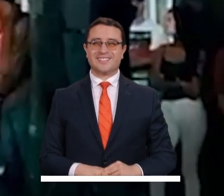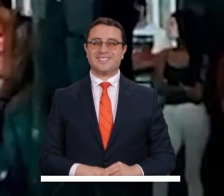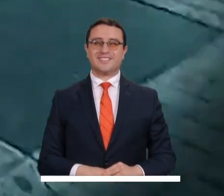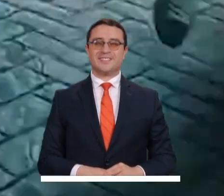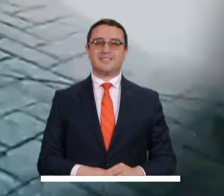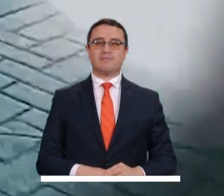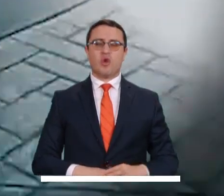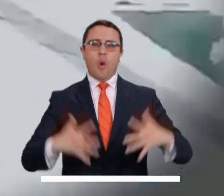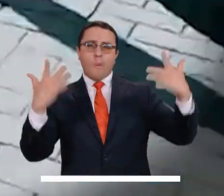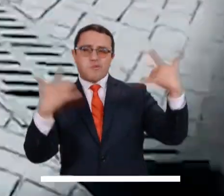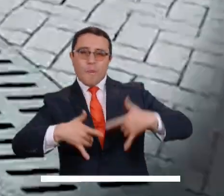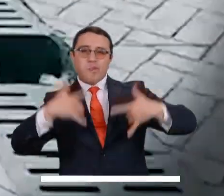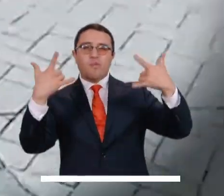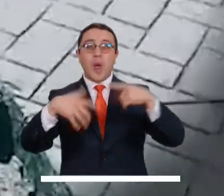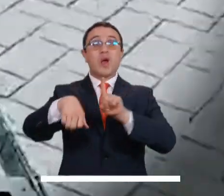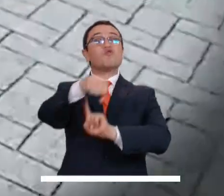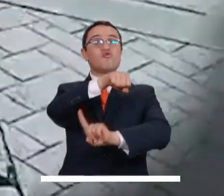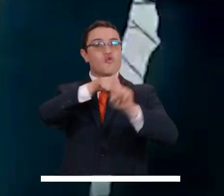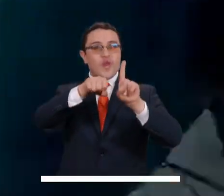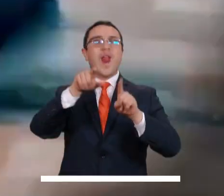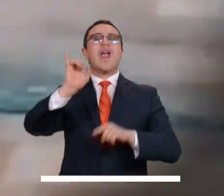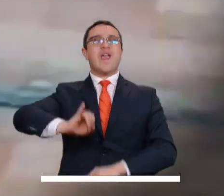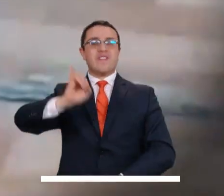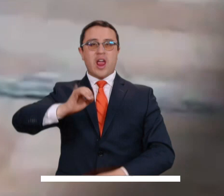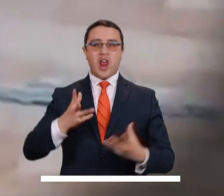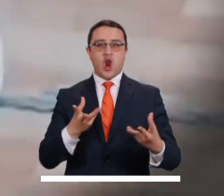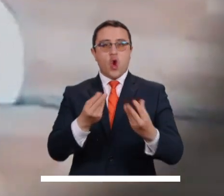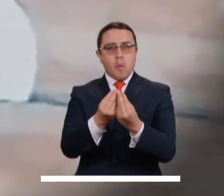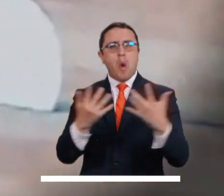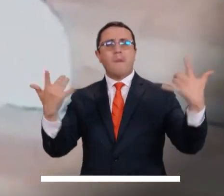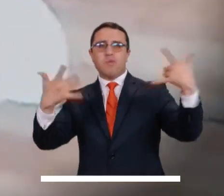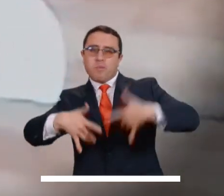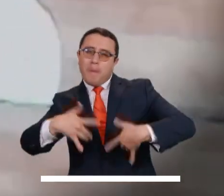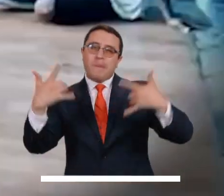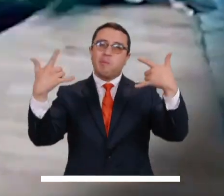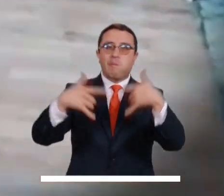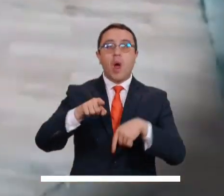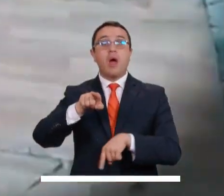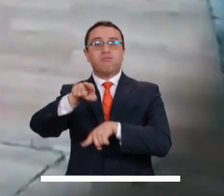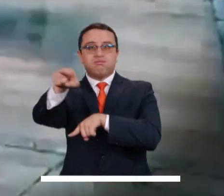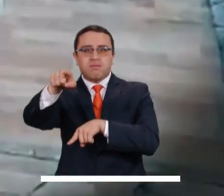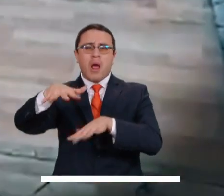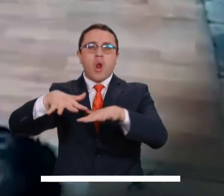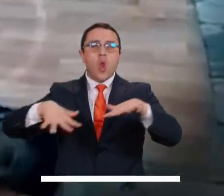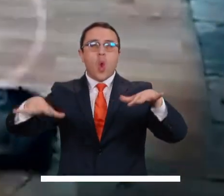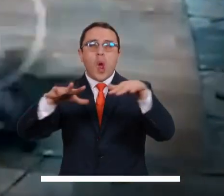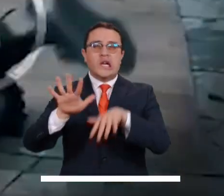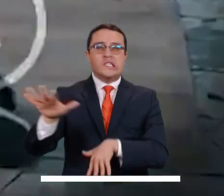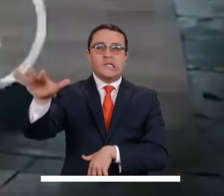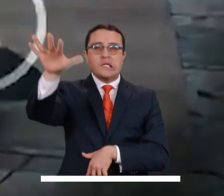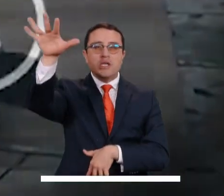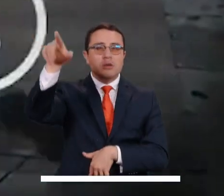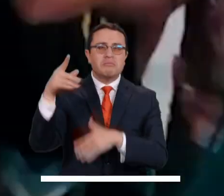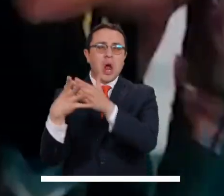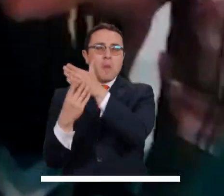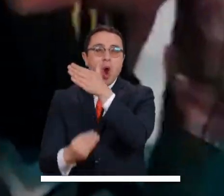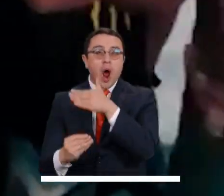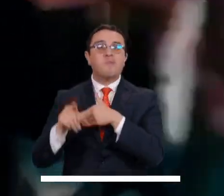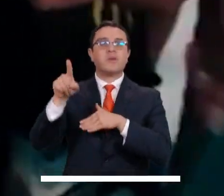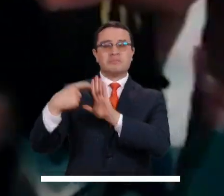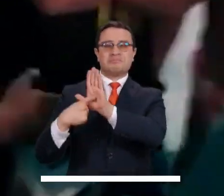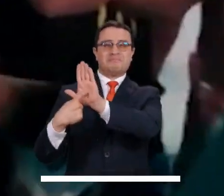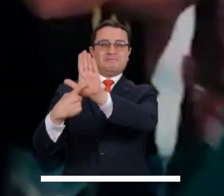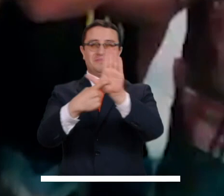Rap social en Ibagué. Un grupo de profesionales llega con rap a lugares vulnerables de la ciudad para apoyar a los jóvenes amantes de esta